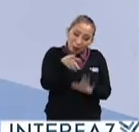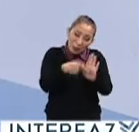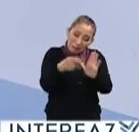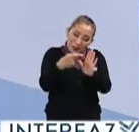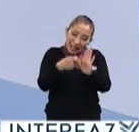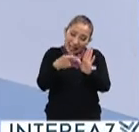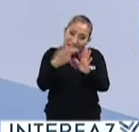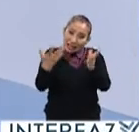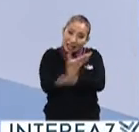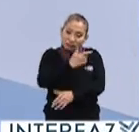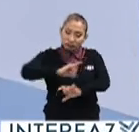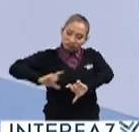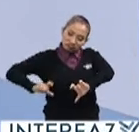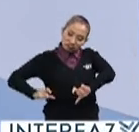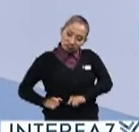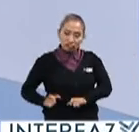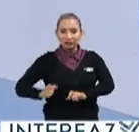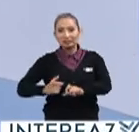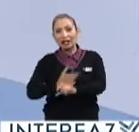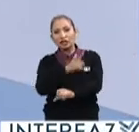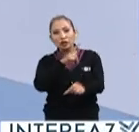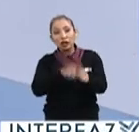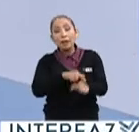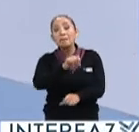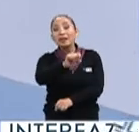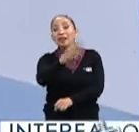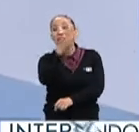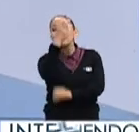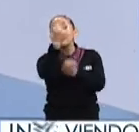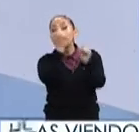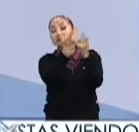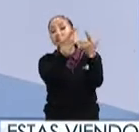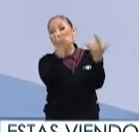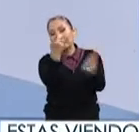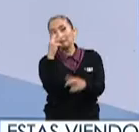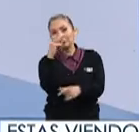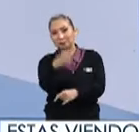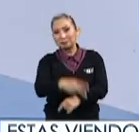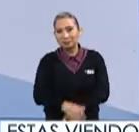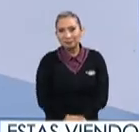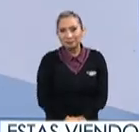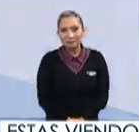Se va a llevar el título nacional en 23 años de historia. Vamos a ver lo siguiente.